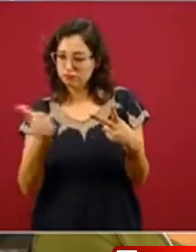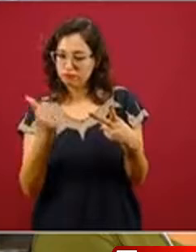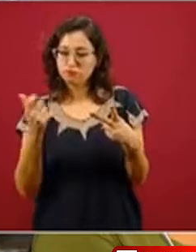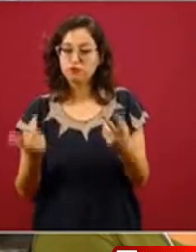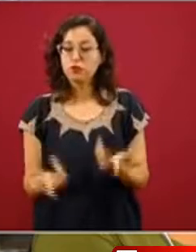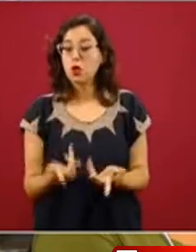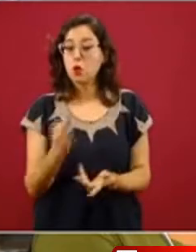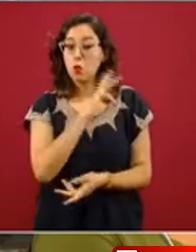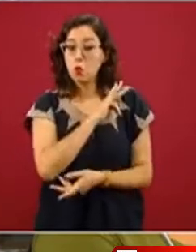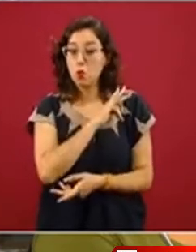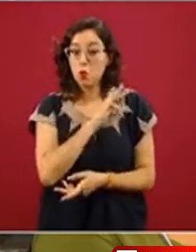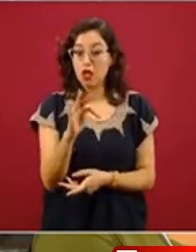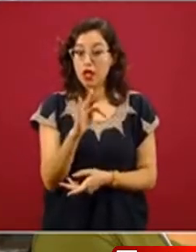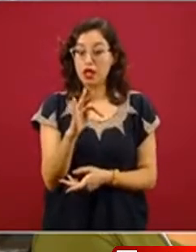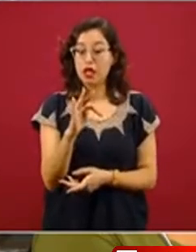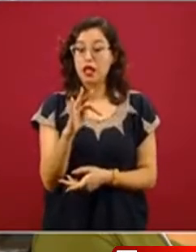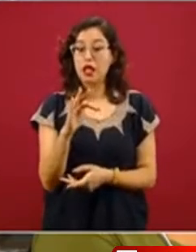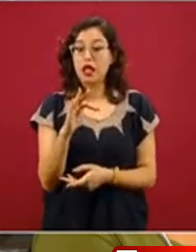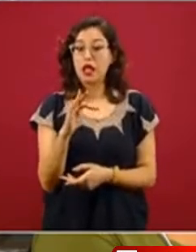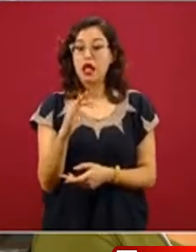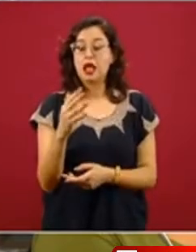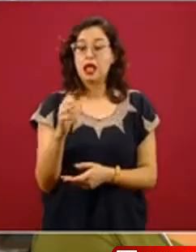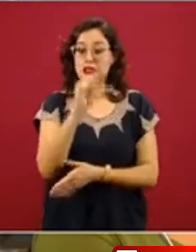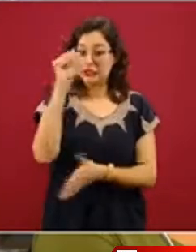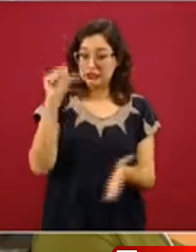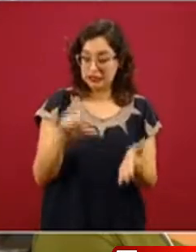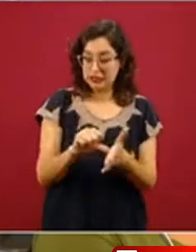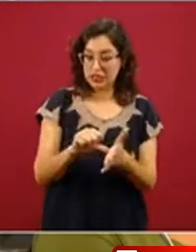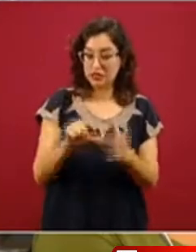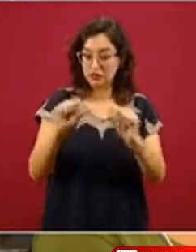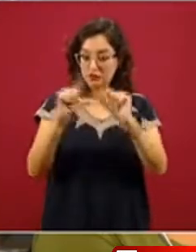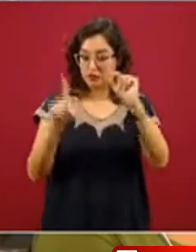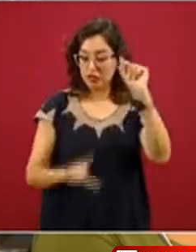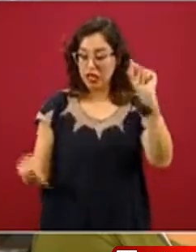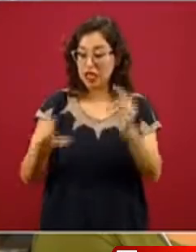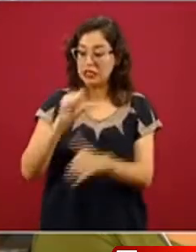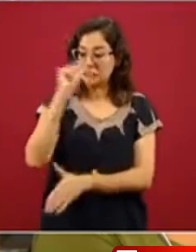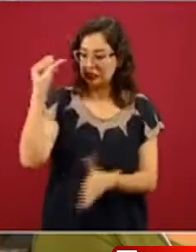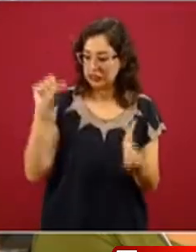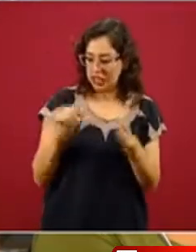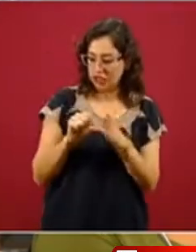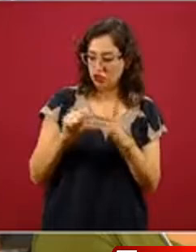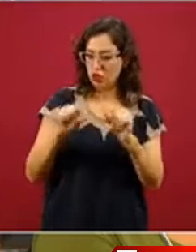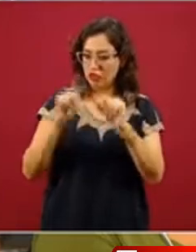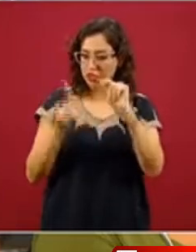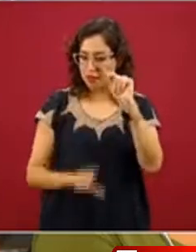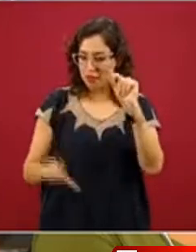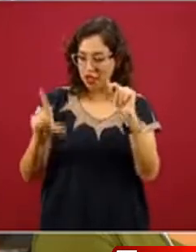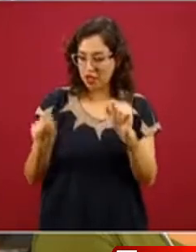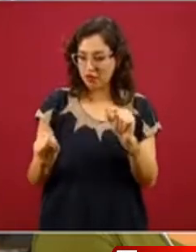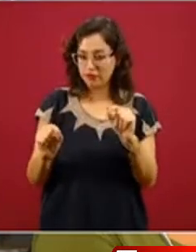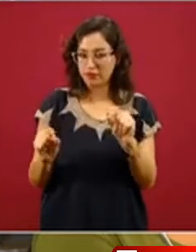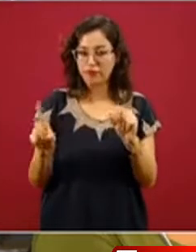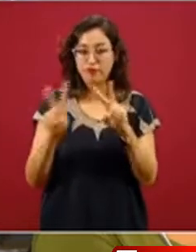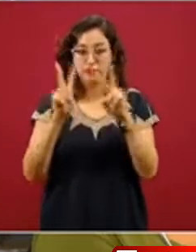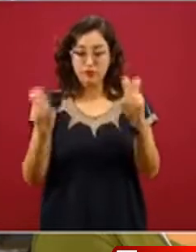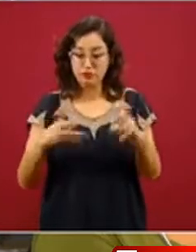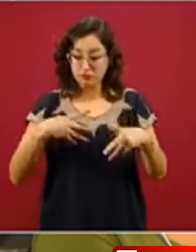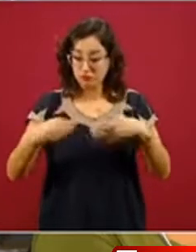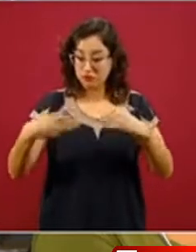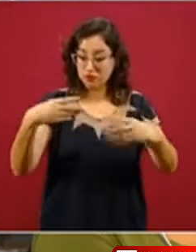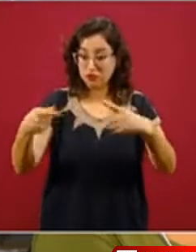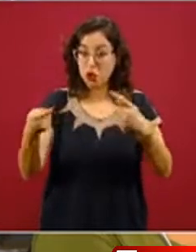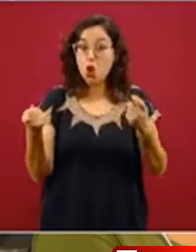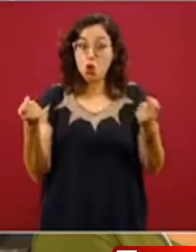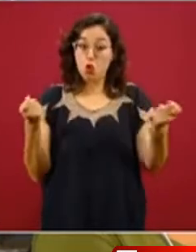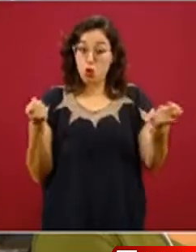de hoy ya nos puede confirmar que se estabiliza en el caso del Valle de México, y reitero, Valle de México, no todo el país, esta parte de los contagios. Ya vemos